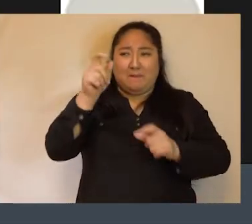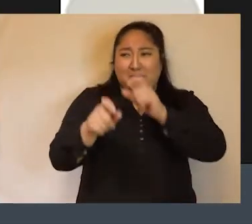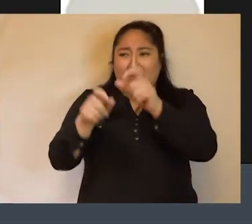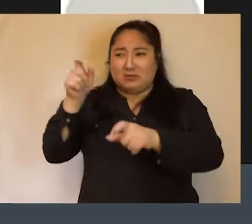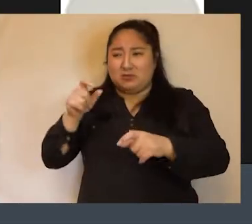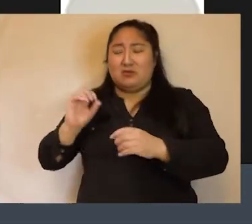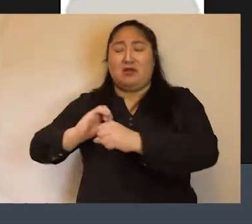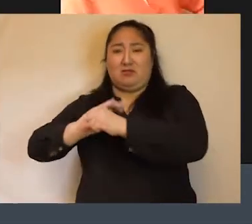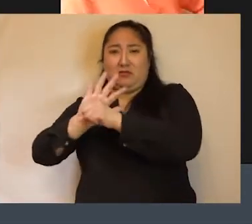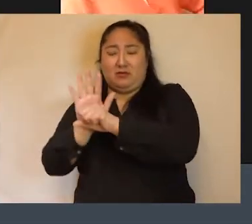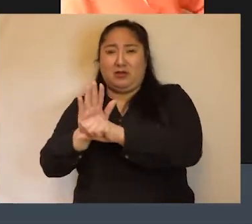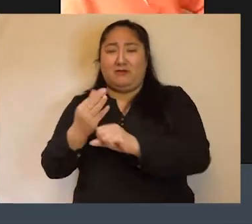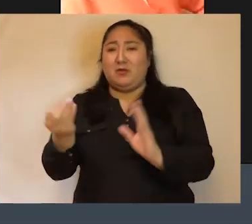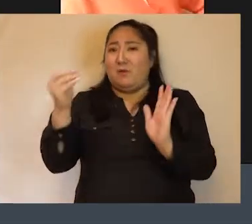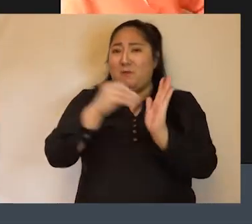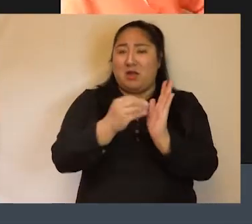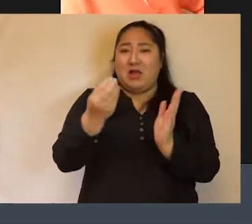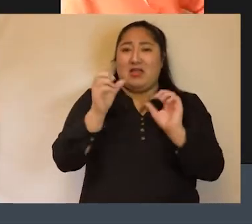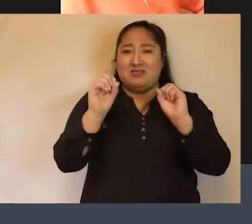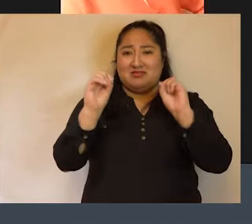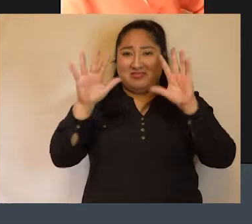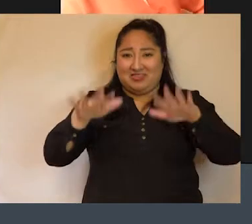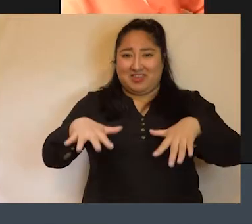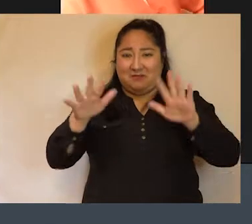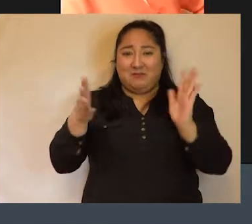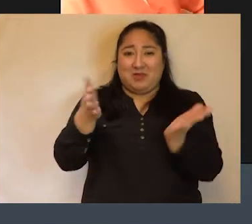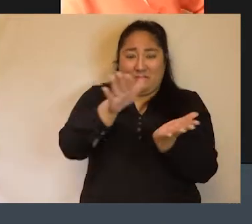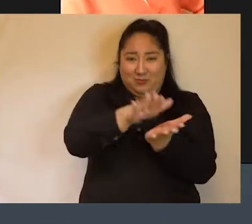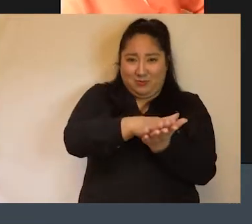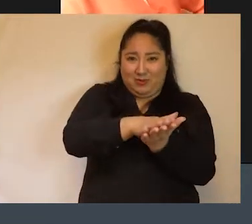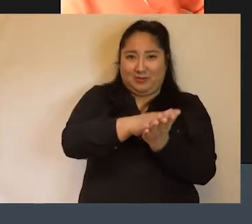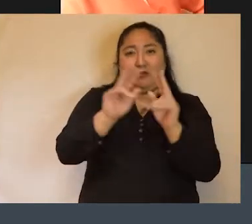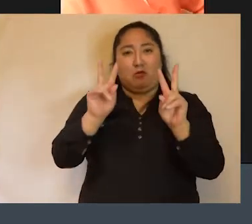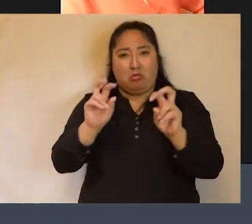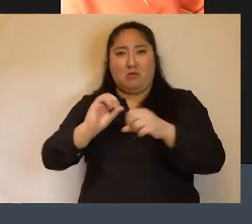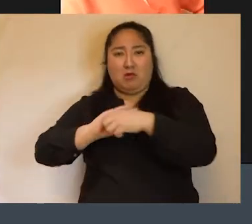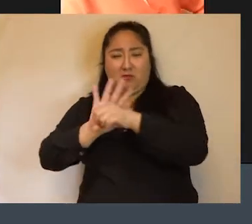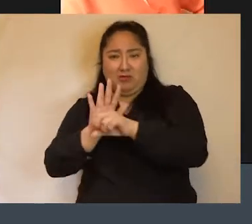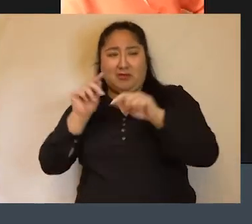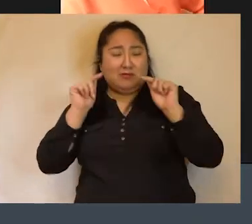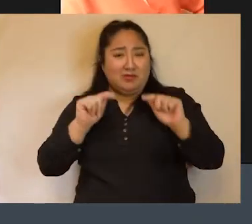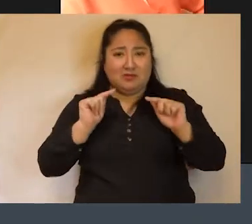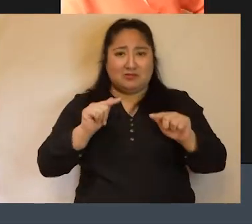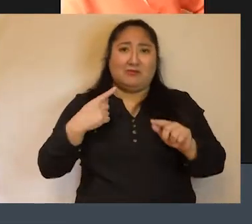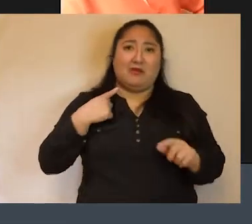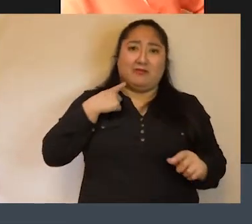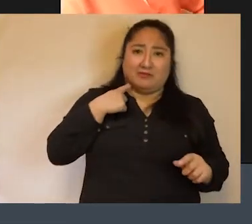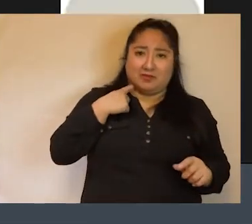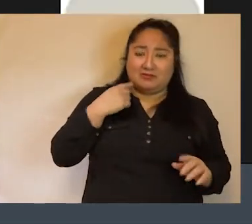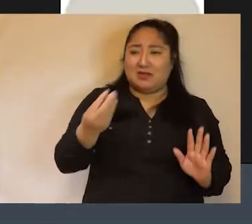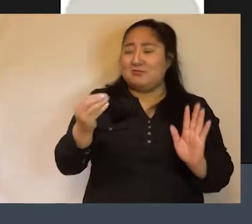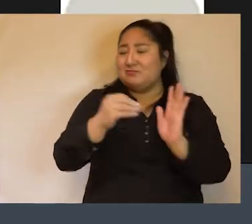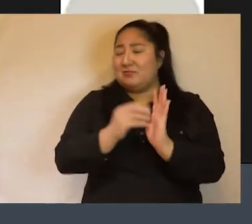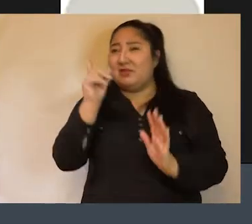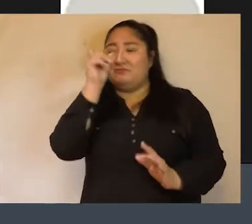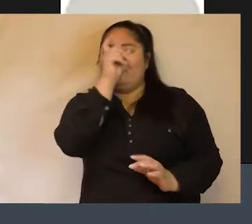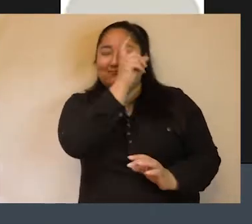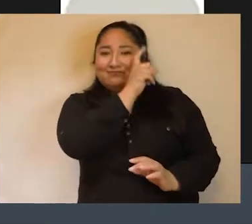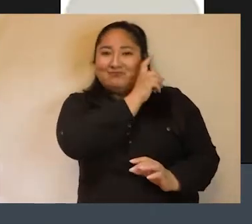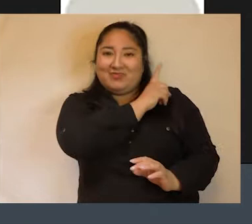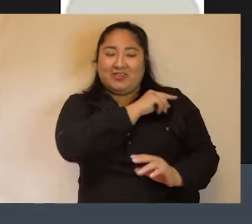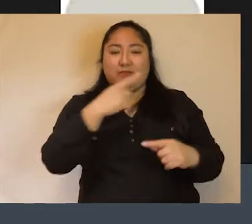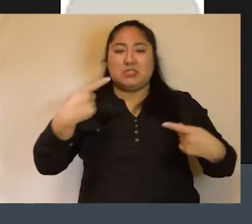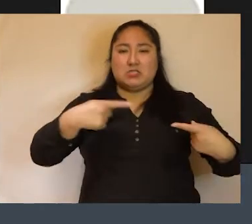367.000 compatriotas han sido infectados, más de 10.000 muertes aproximadamente han cobrado el COVID, y eso ha hecho